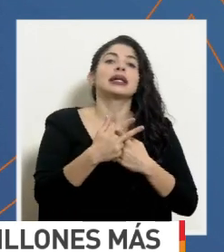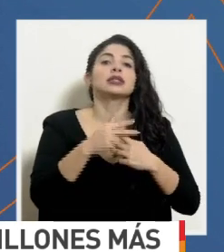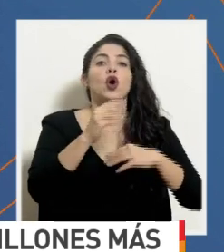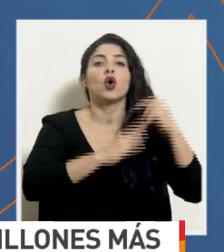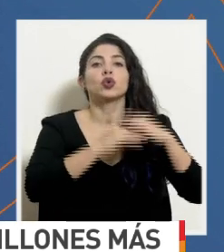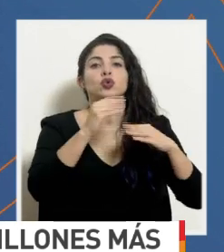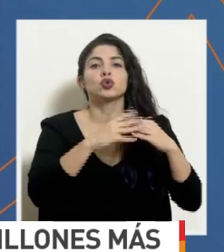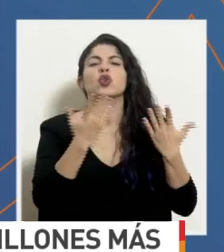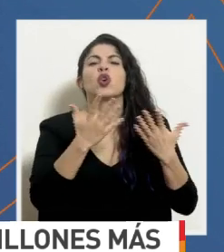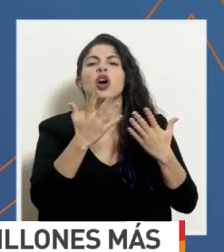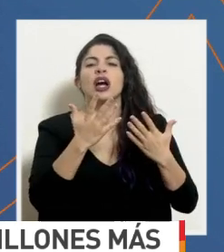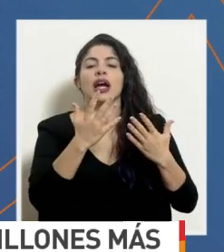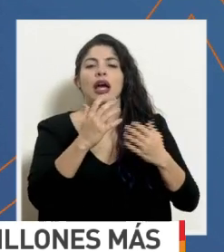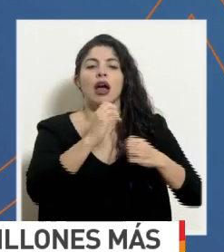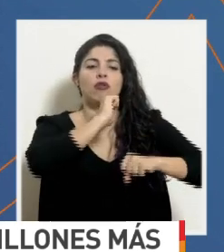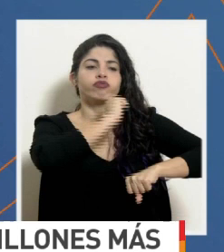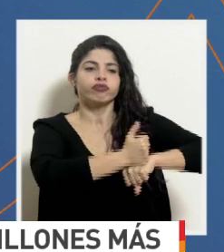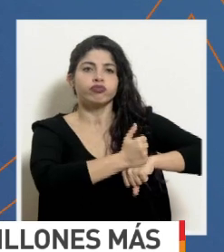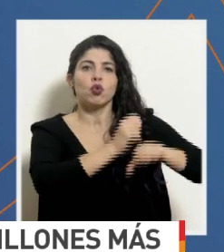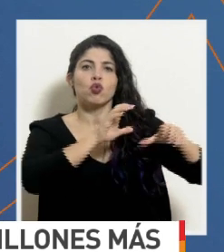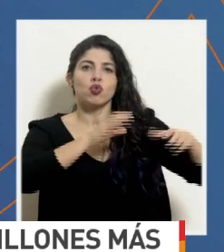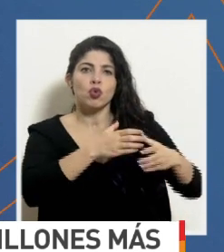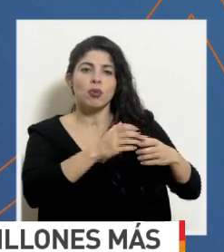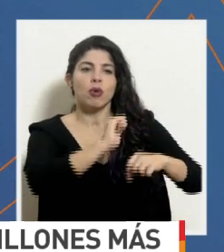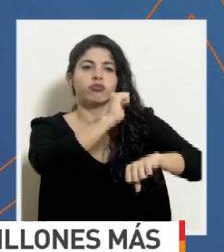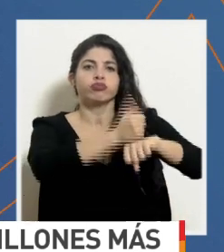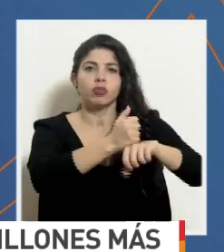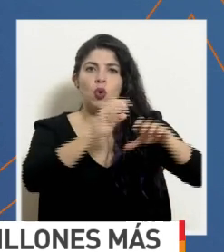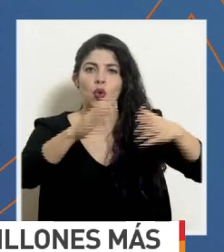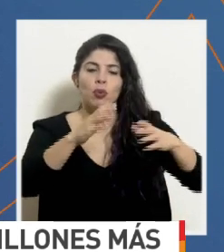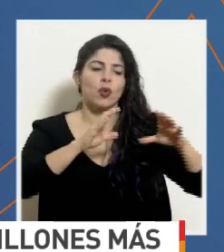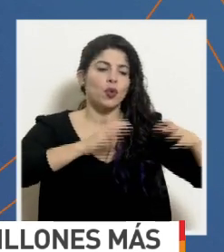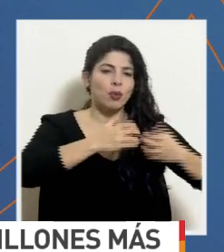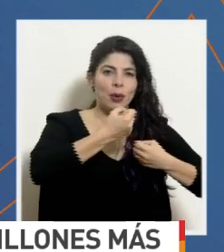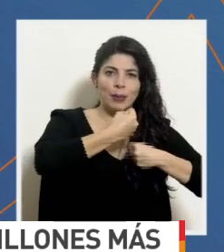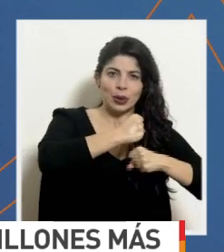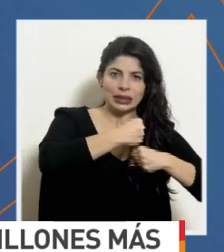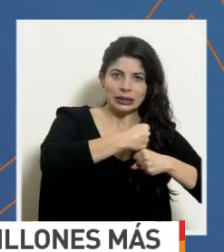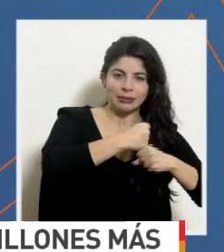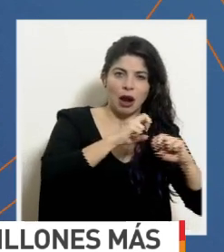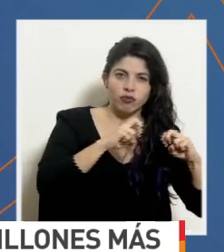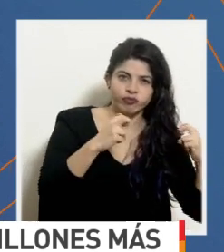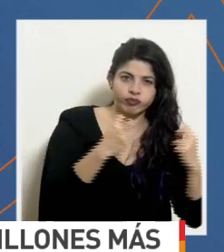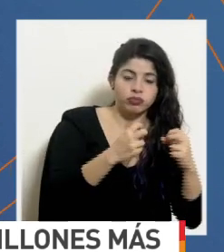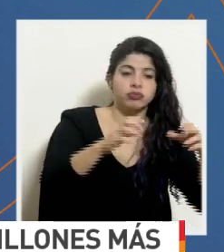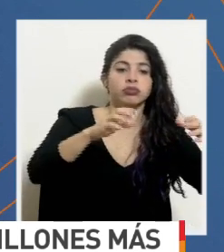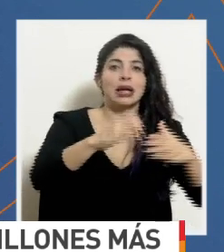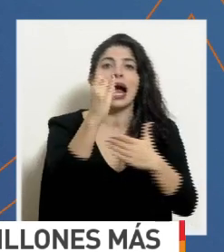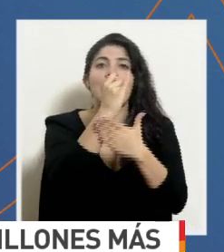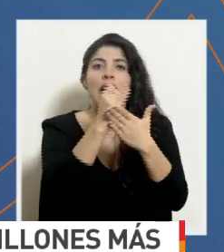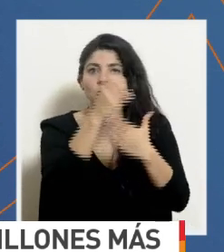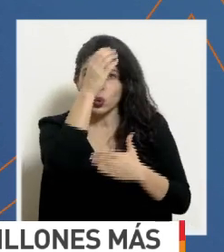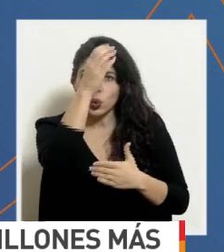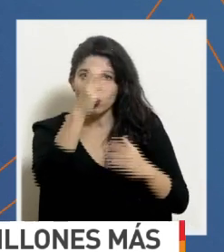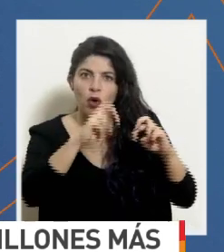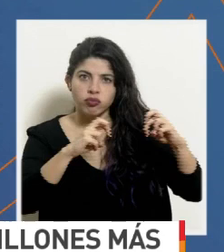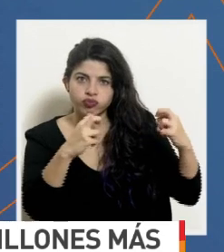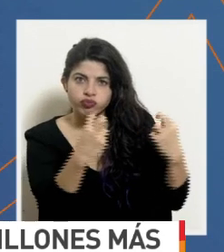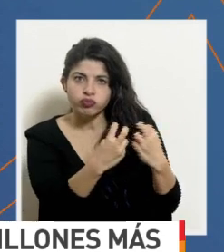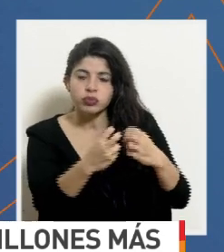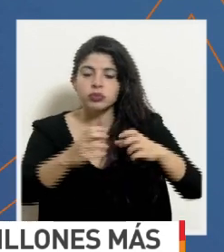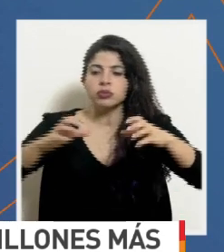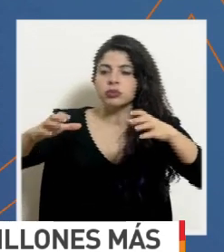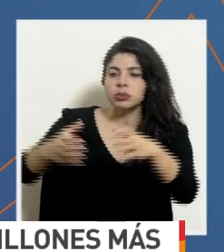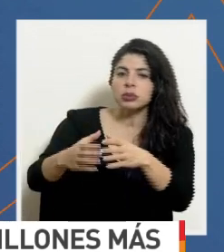mesas de trabajo que albergan todos estos sectores, el sector municipal, el sector arte y cultura, el